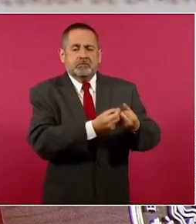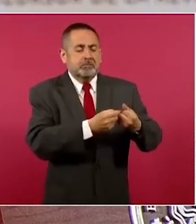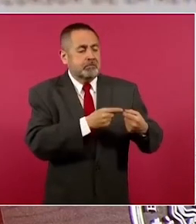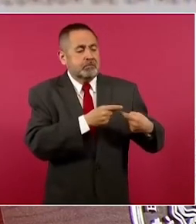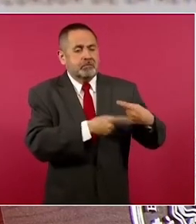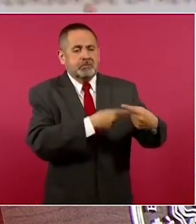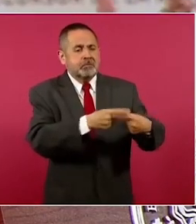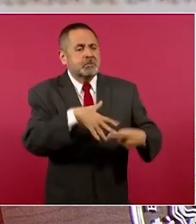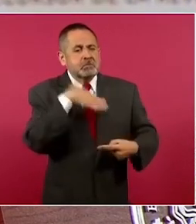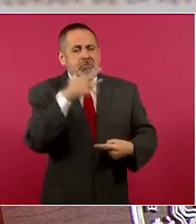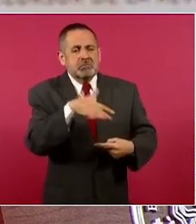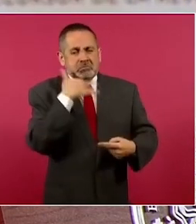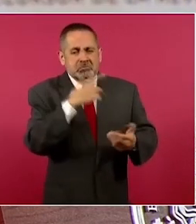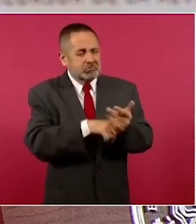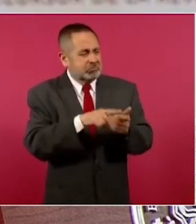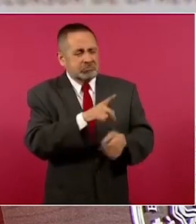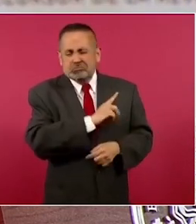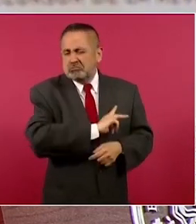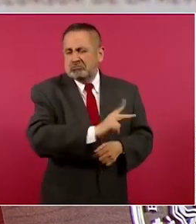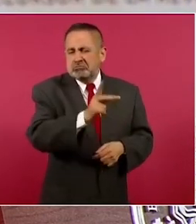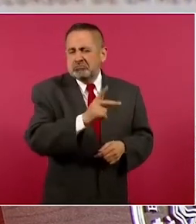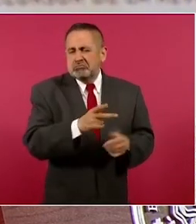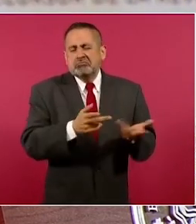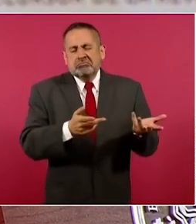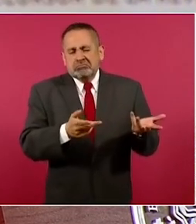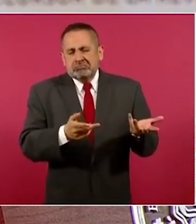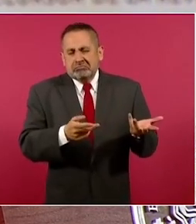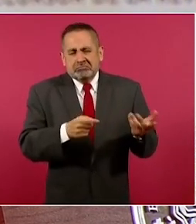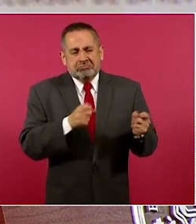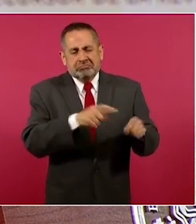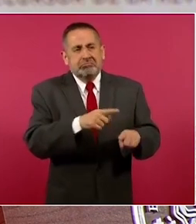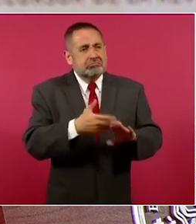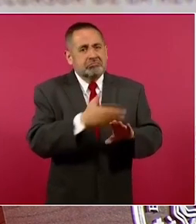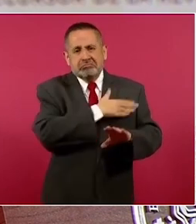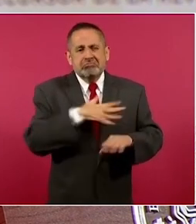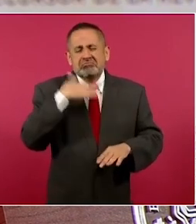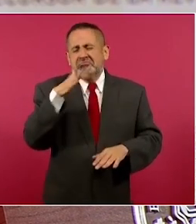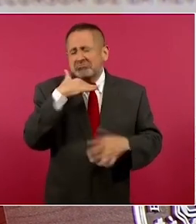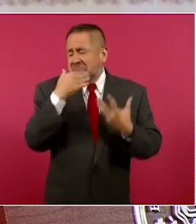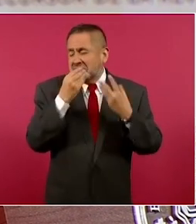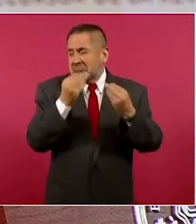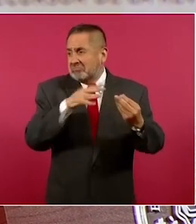de la corrupción que imperaba en el país.